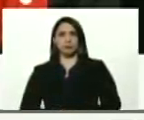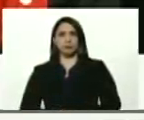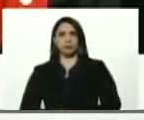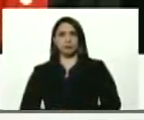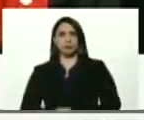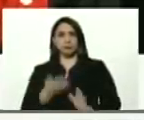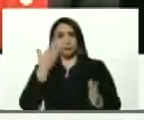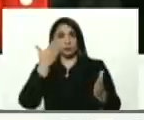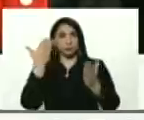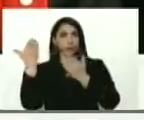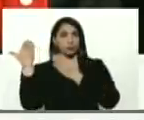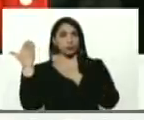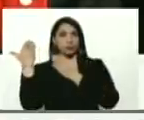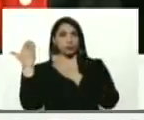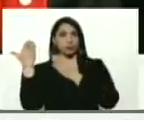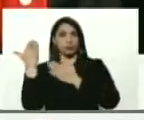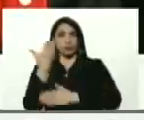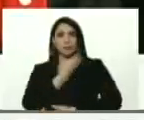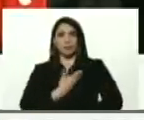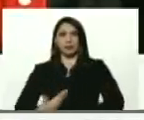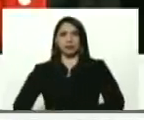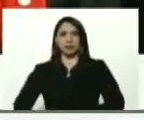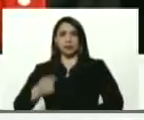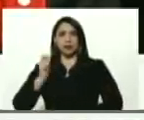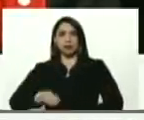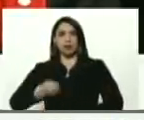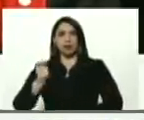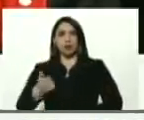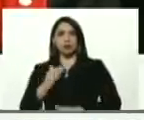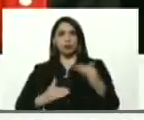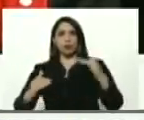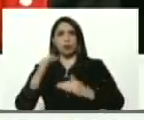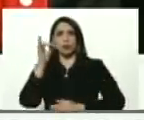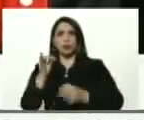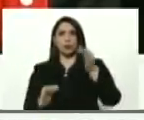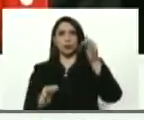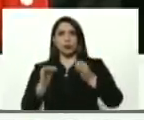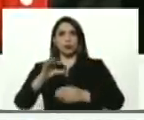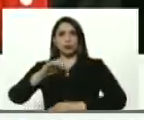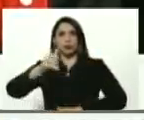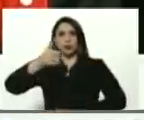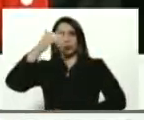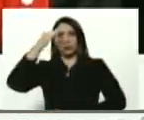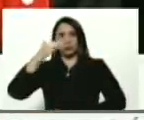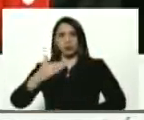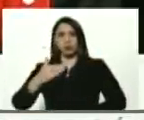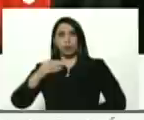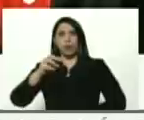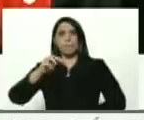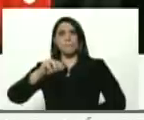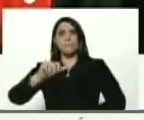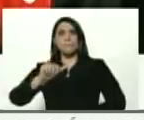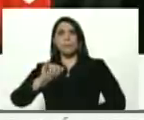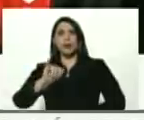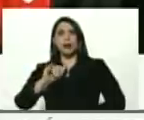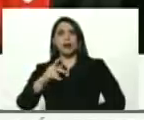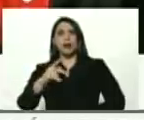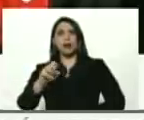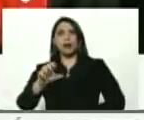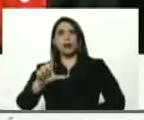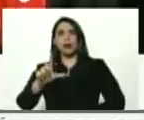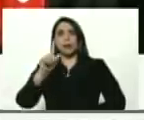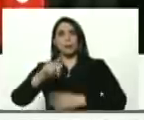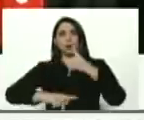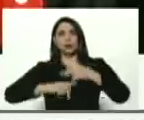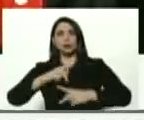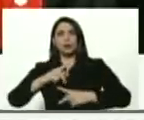Bien, allí está el presidente del Tribunal Supremo de Justicia, magistrado Michael Moreno, en este proceso de designación y